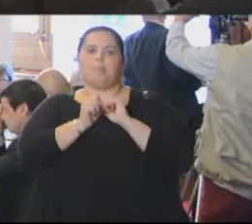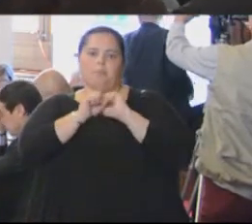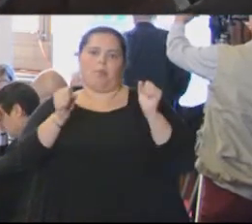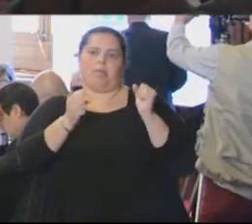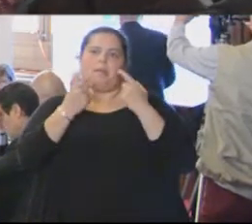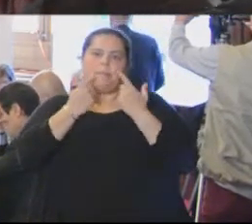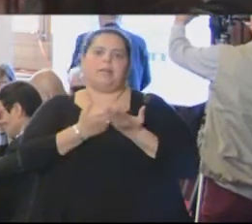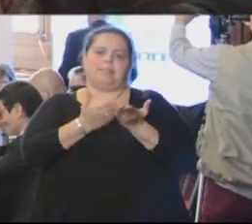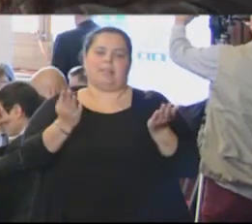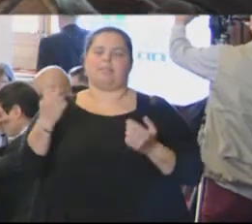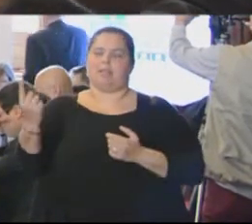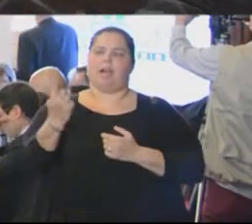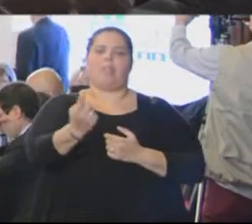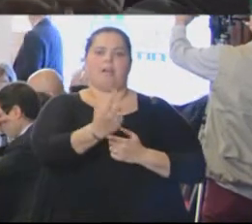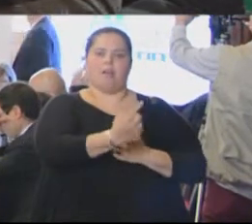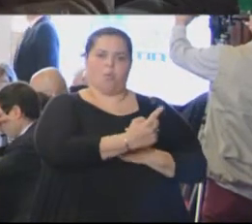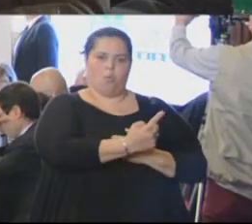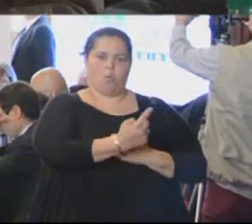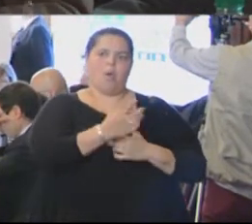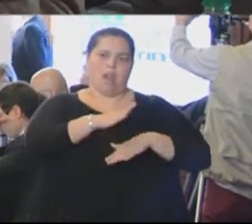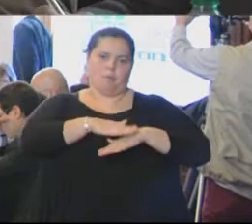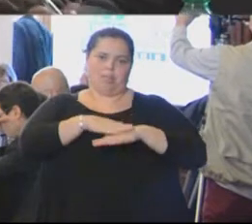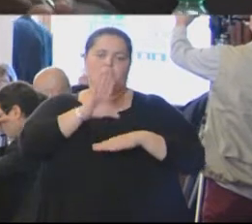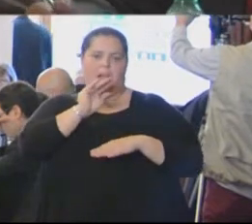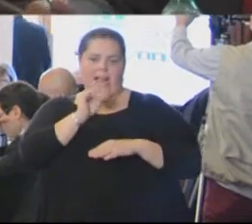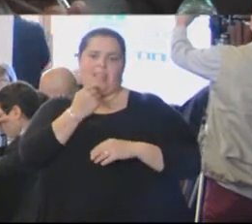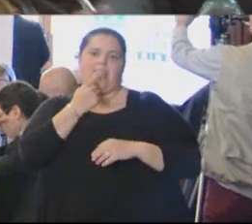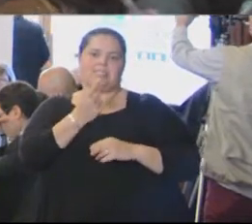en el momento en que hacen uso de ella.